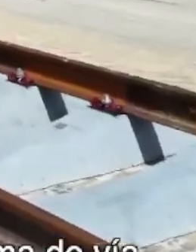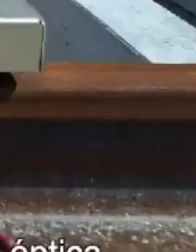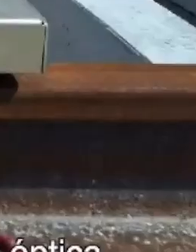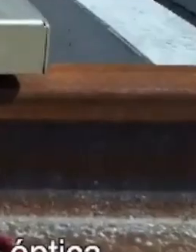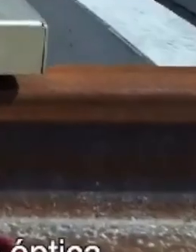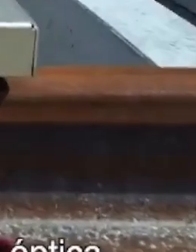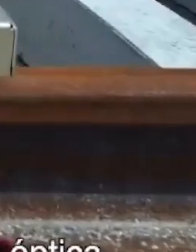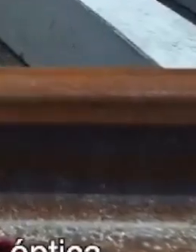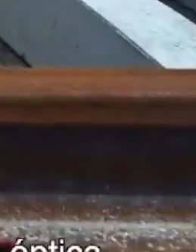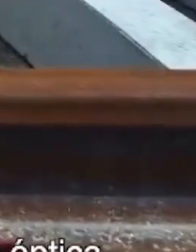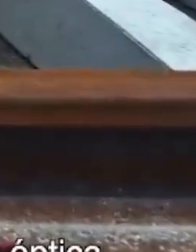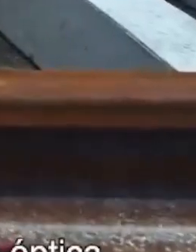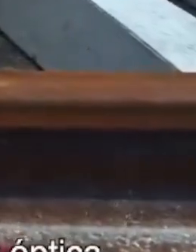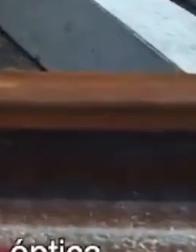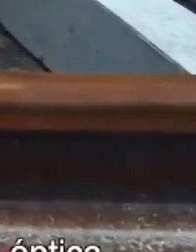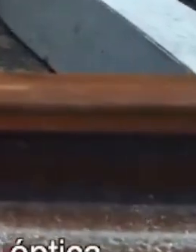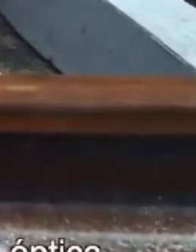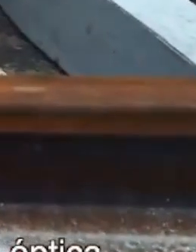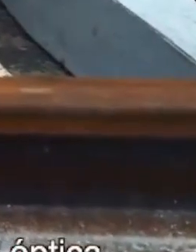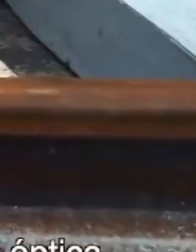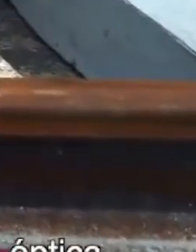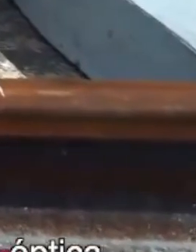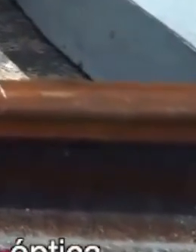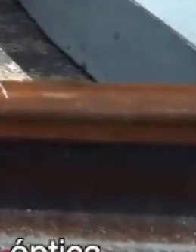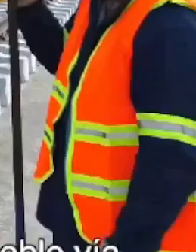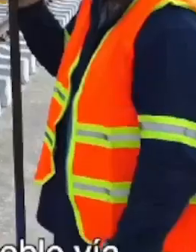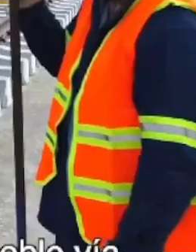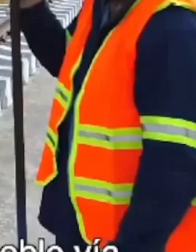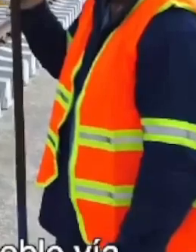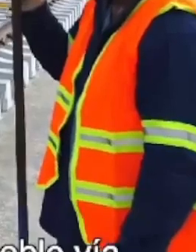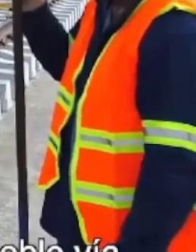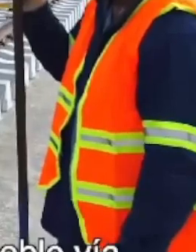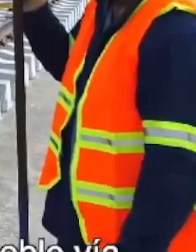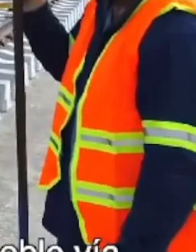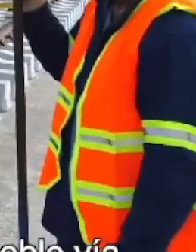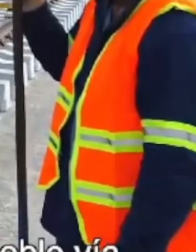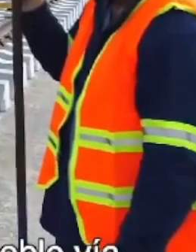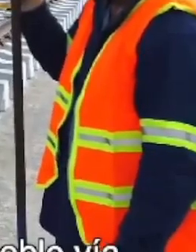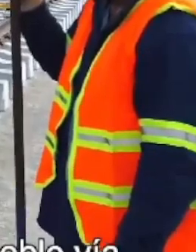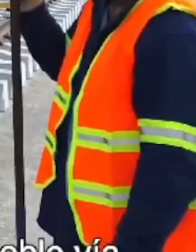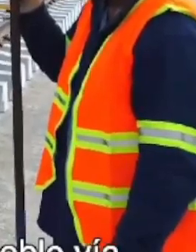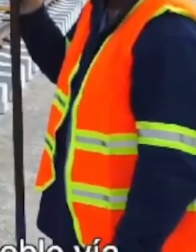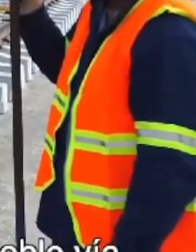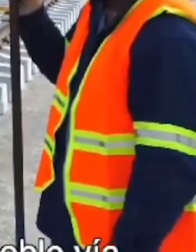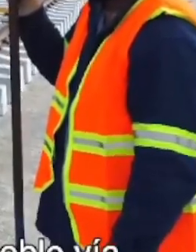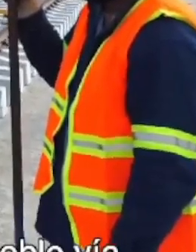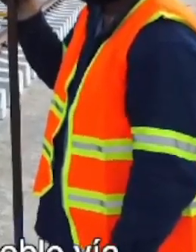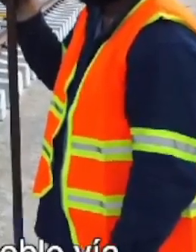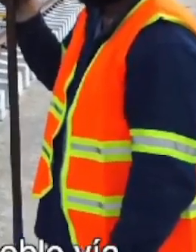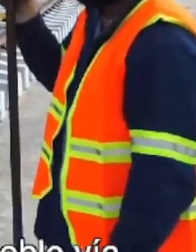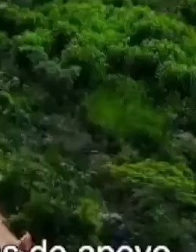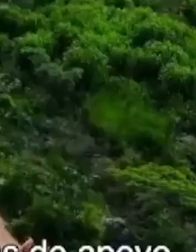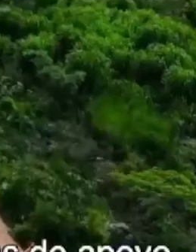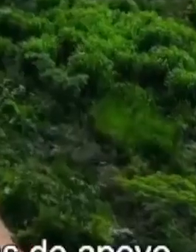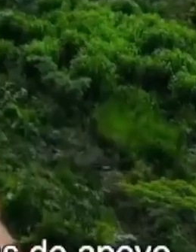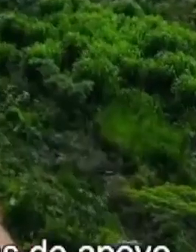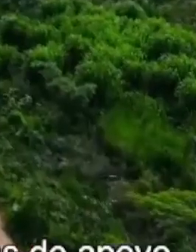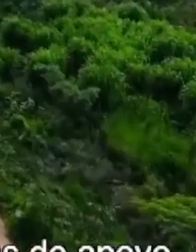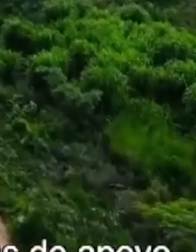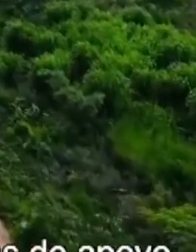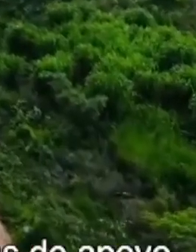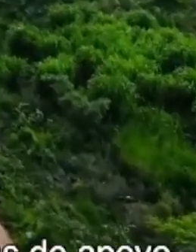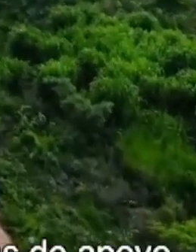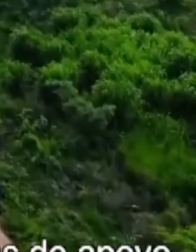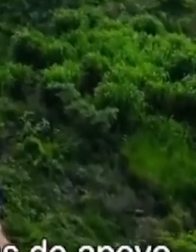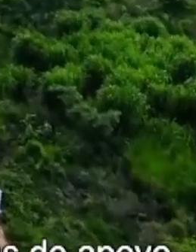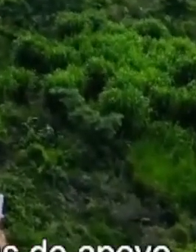vía, canalización para cableado eléctrico y fibra óptica, así como soldadura de riel y montaje de la doble vía. En estos trabajos